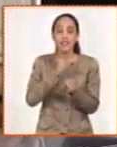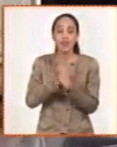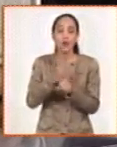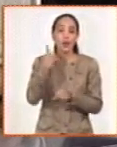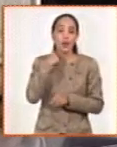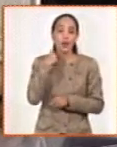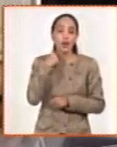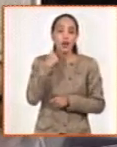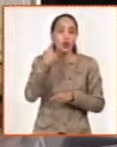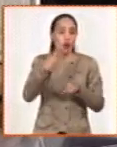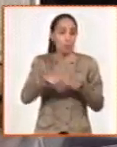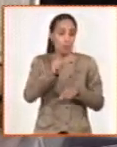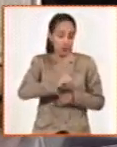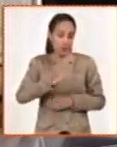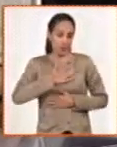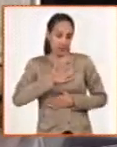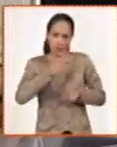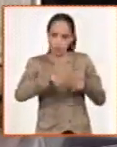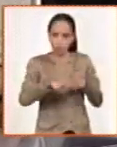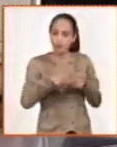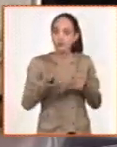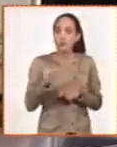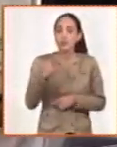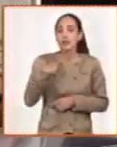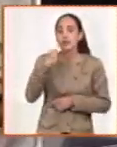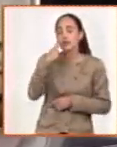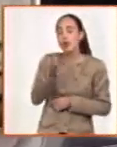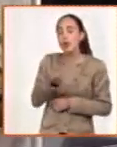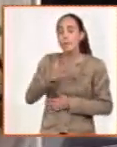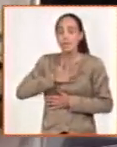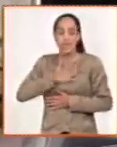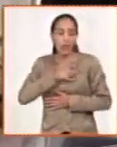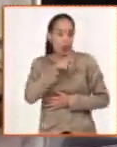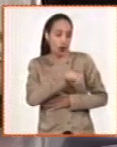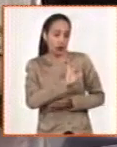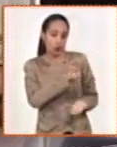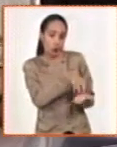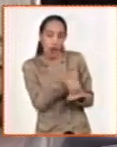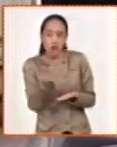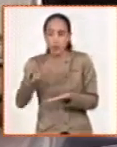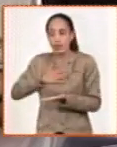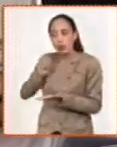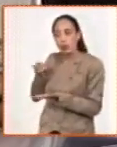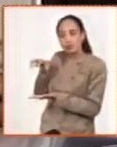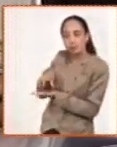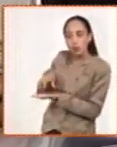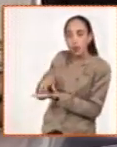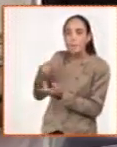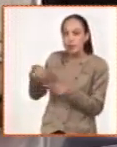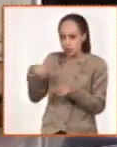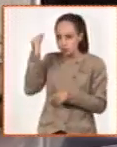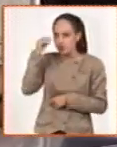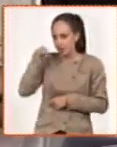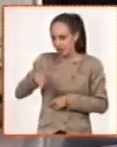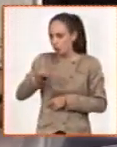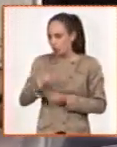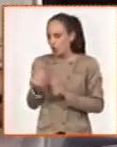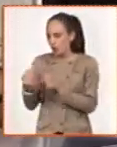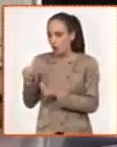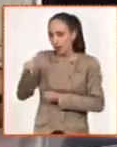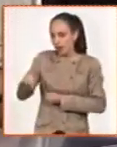a otra cosa y van, mire, yo pertenezco aquí y allá, pero yo sé que aquí esto va a llegar. Claro, siempre